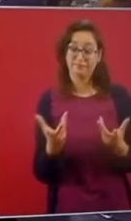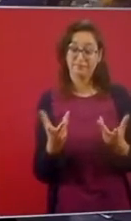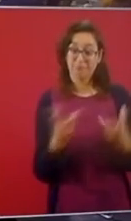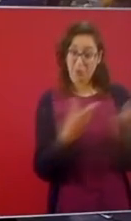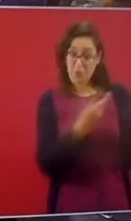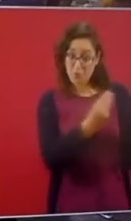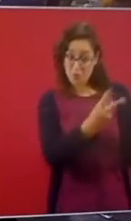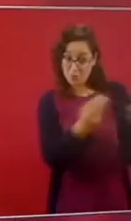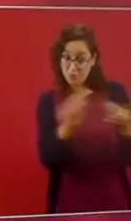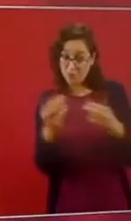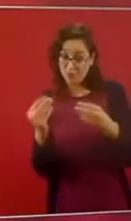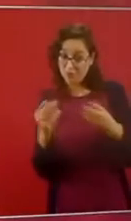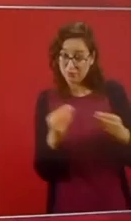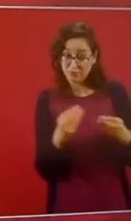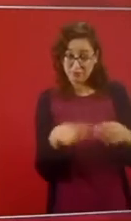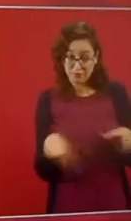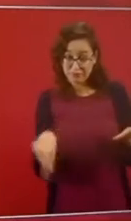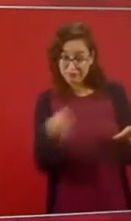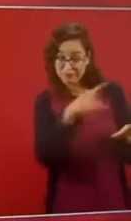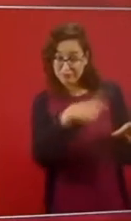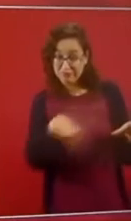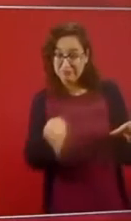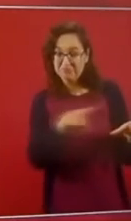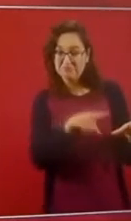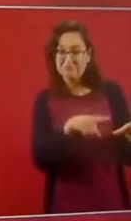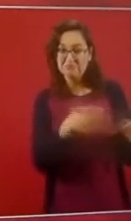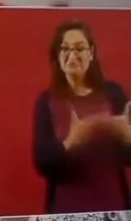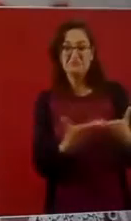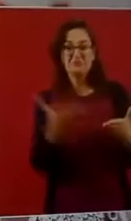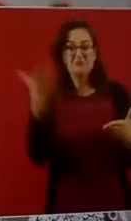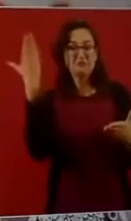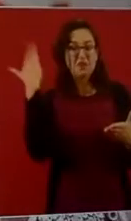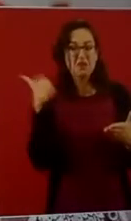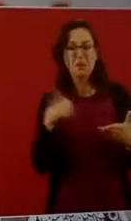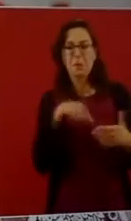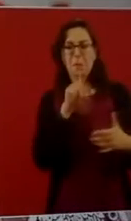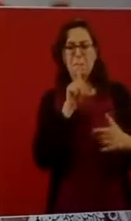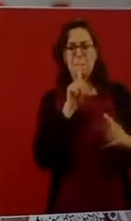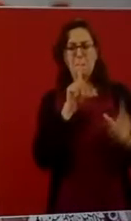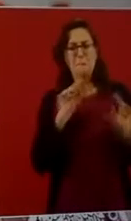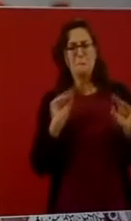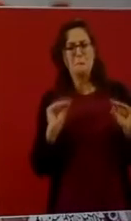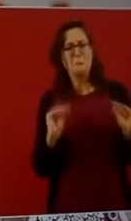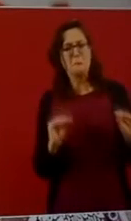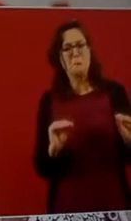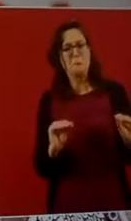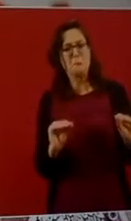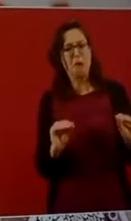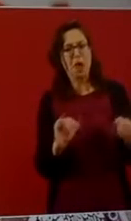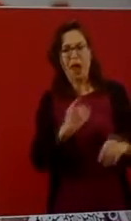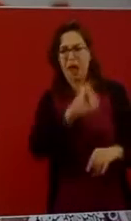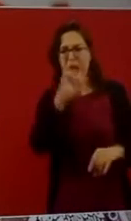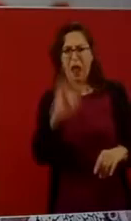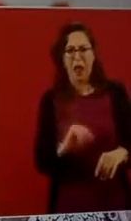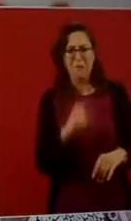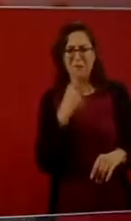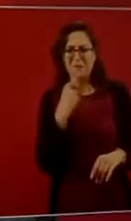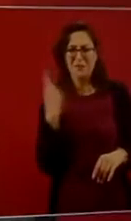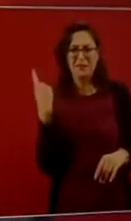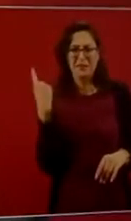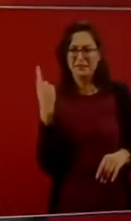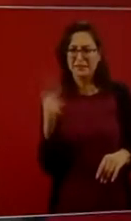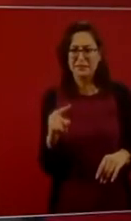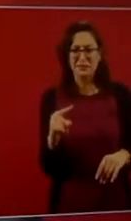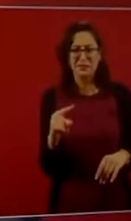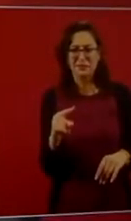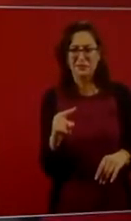sensible fallecimiento del doctor José Manuel Mireles Valverde. Enviamos nuestras condolencias a sus